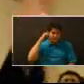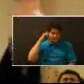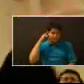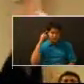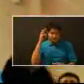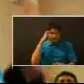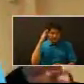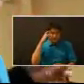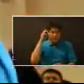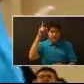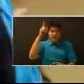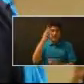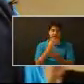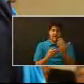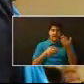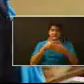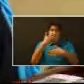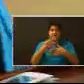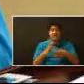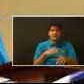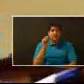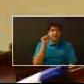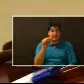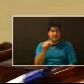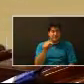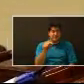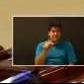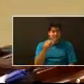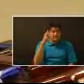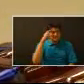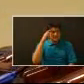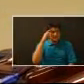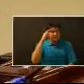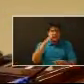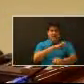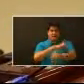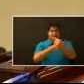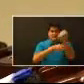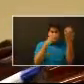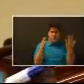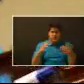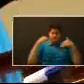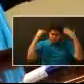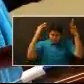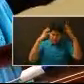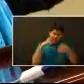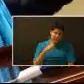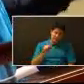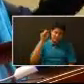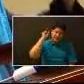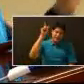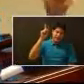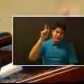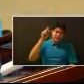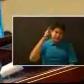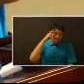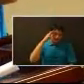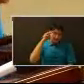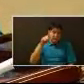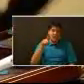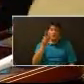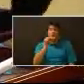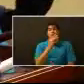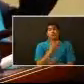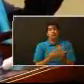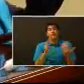va delante de ti. Recuerda que el poderoso gigante es Él. Recuerda que tú no vas en tu